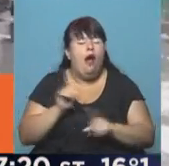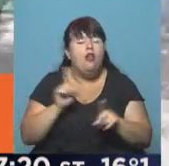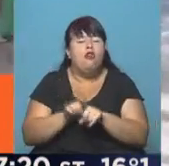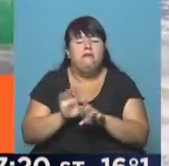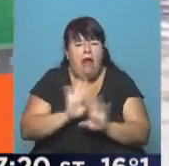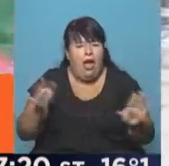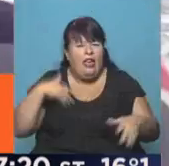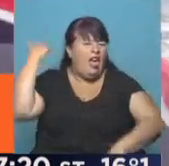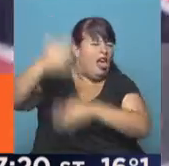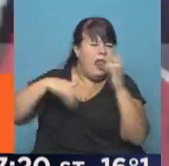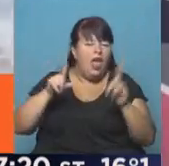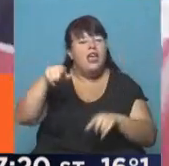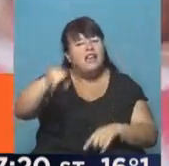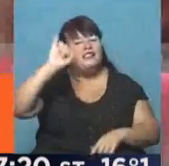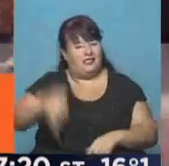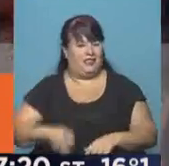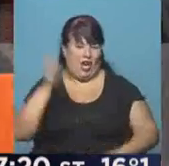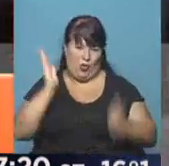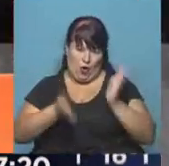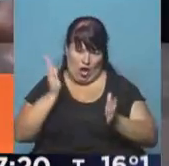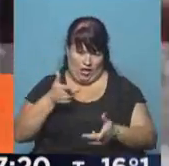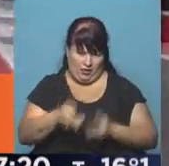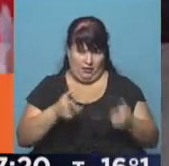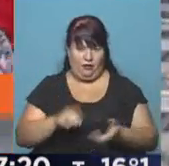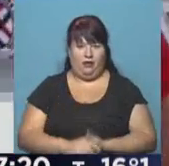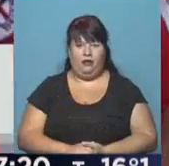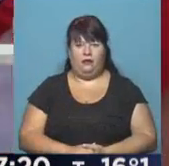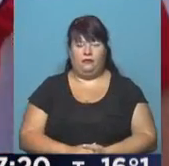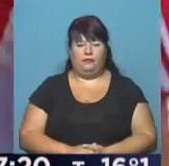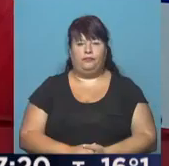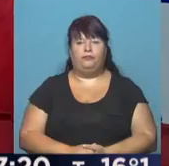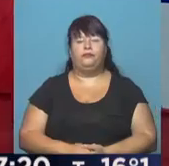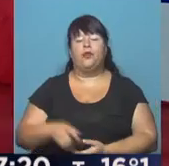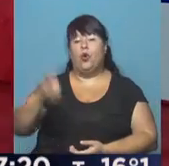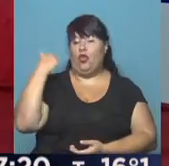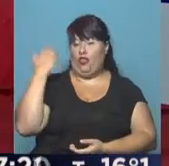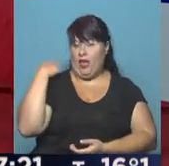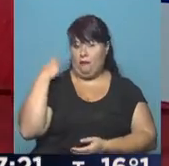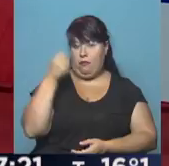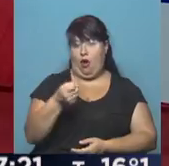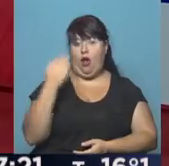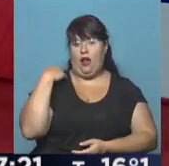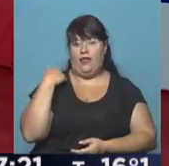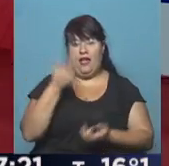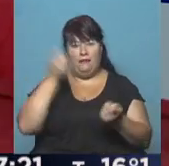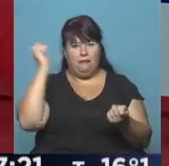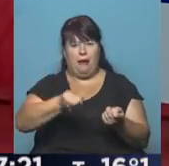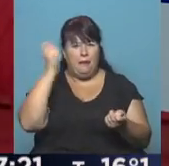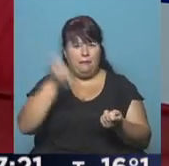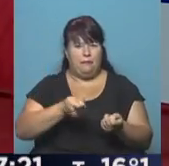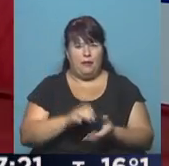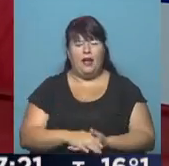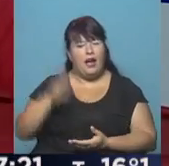absolutamente nada, cero violencia. Y ellos sí actuaron violentamente. Uno vino de atrás. Con su cachiporra me pegó por